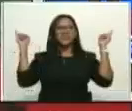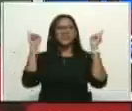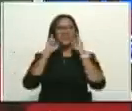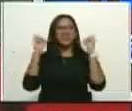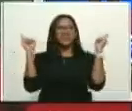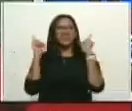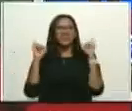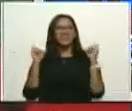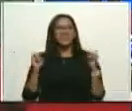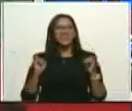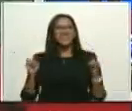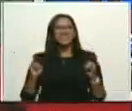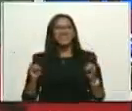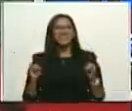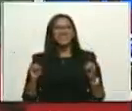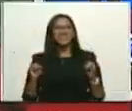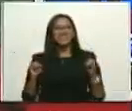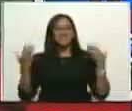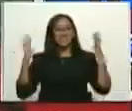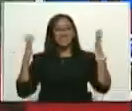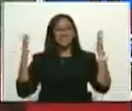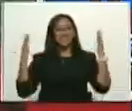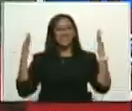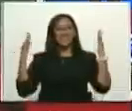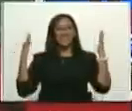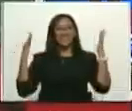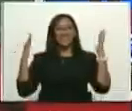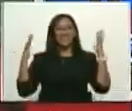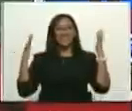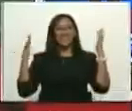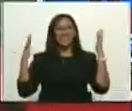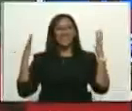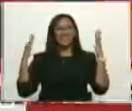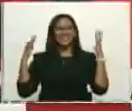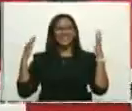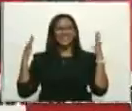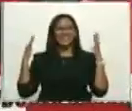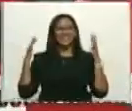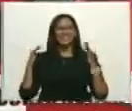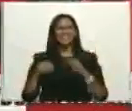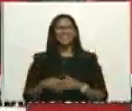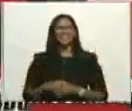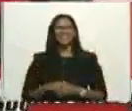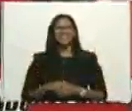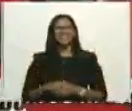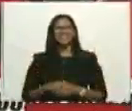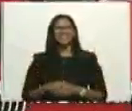cumpleaños feliz. ¡Eh! Vamos a ver.